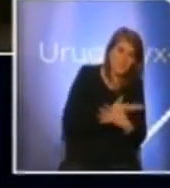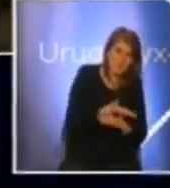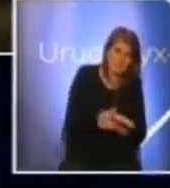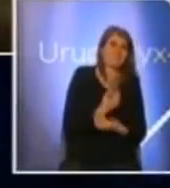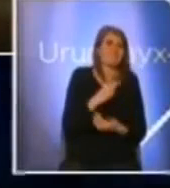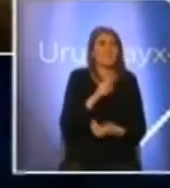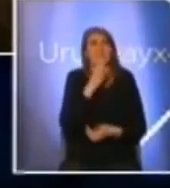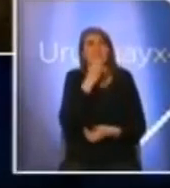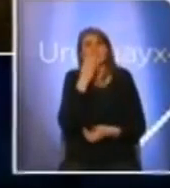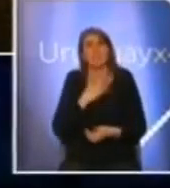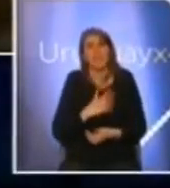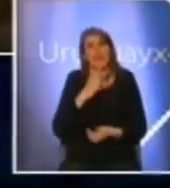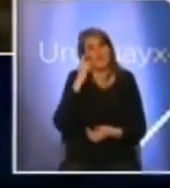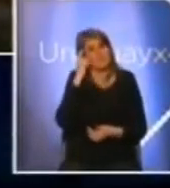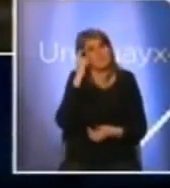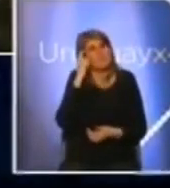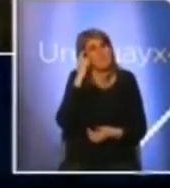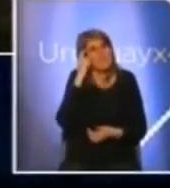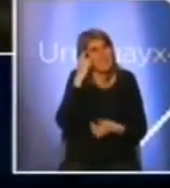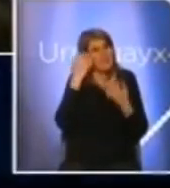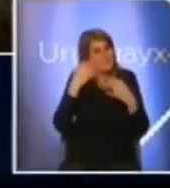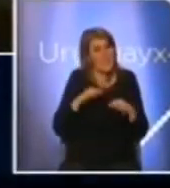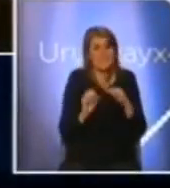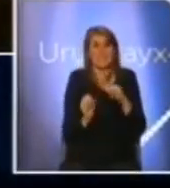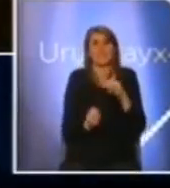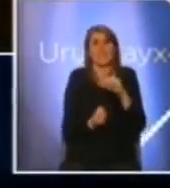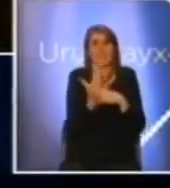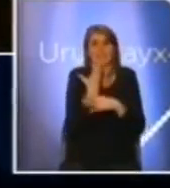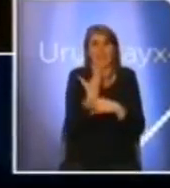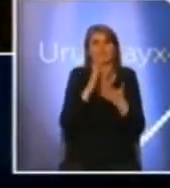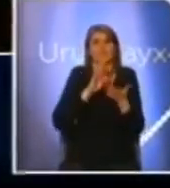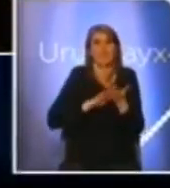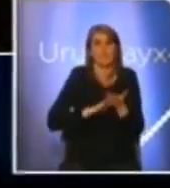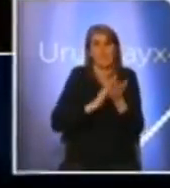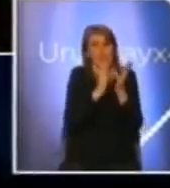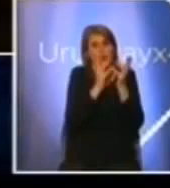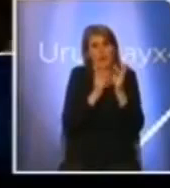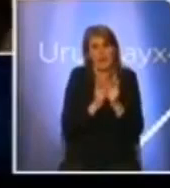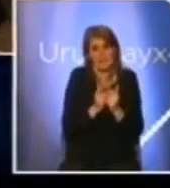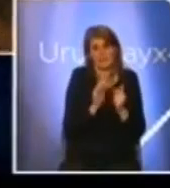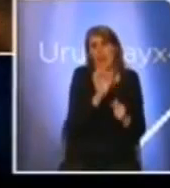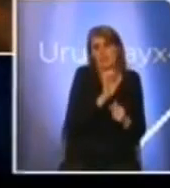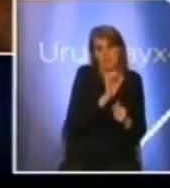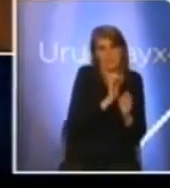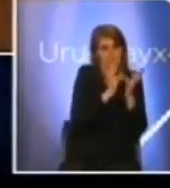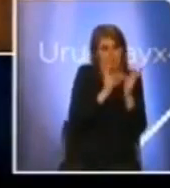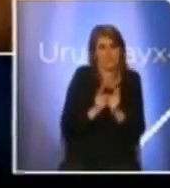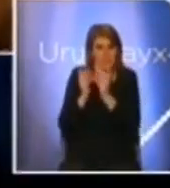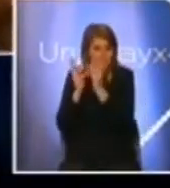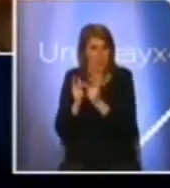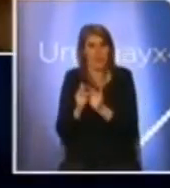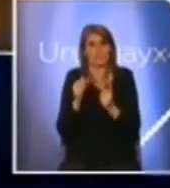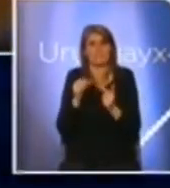o tratar de mitigar este impacto es a través de las innovaciones en las organizaciones. Y las organizaciones en el